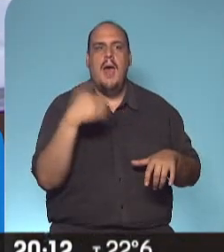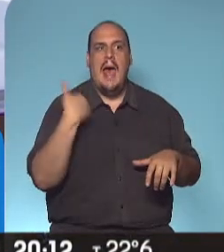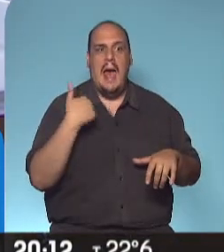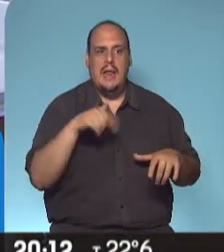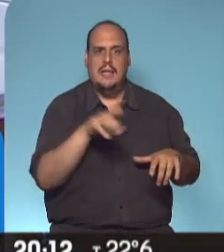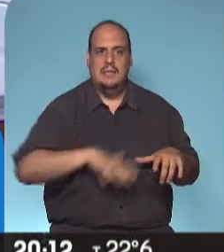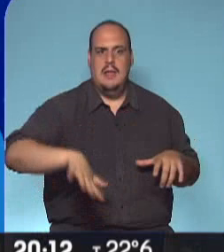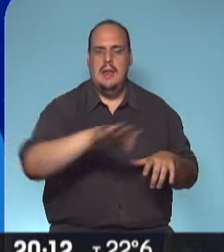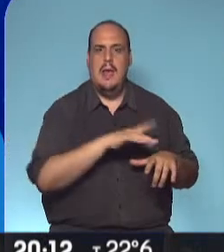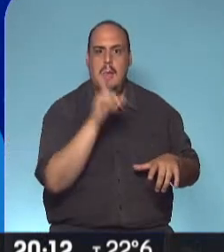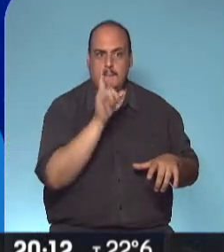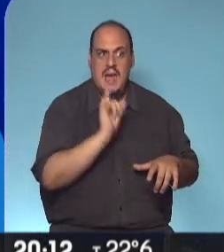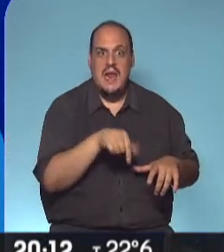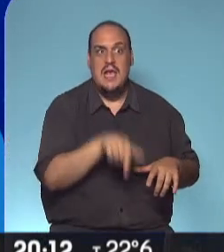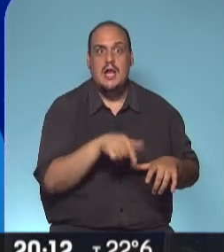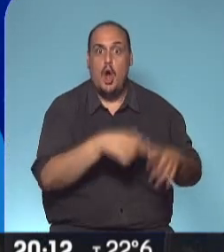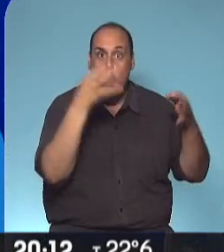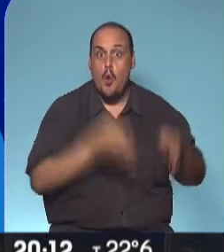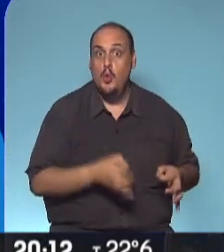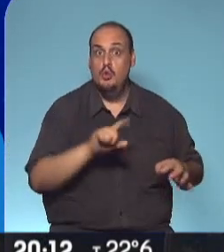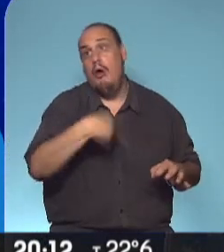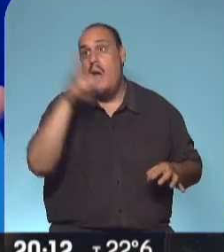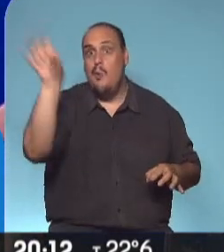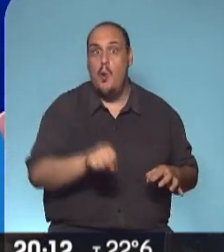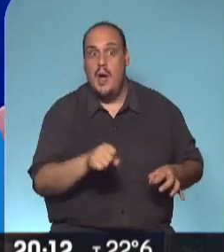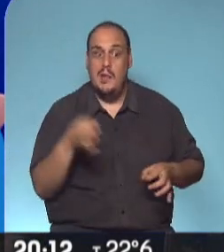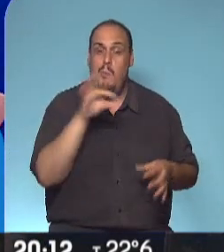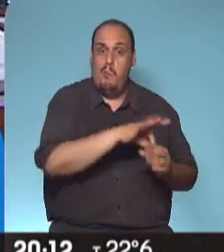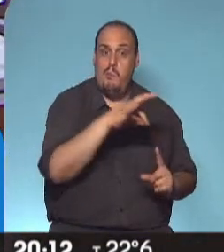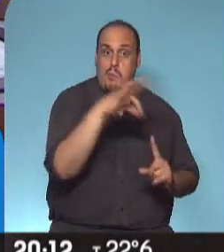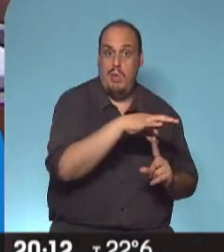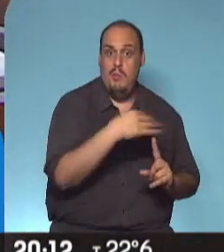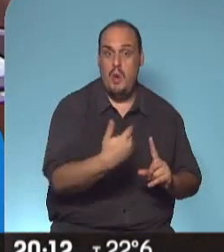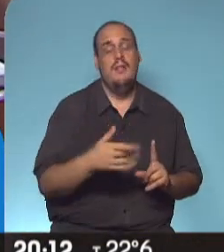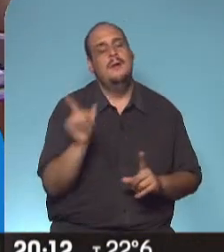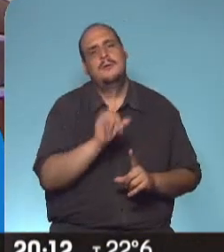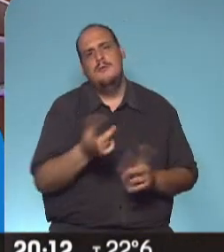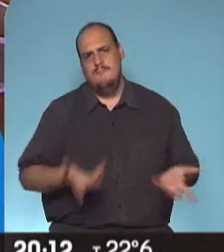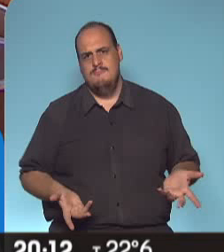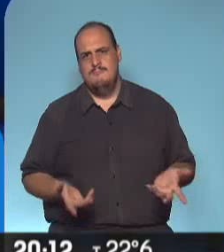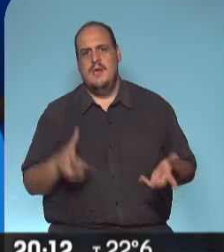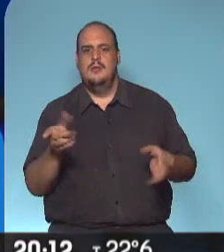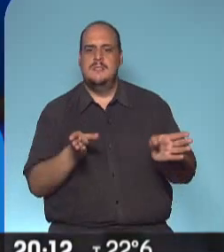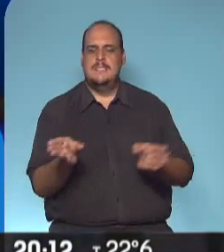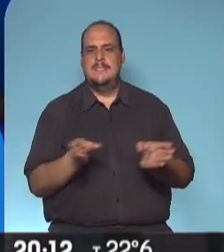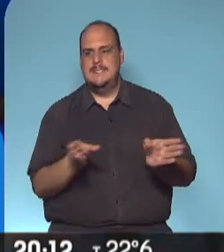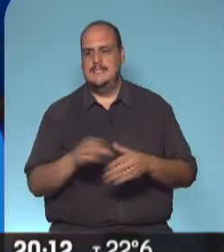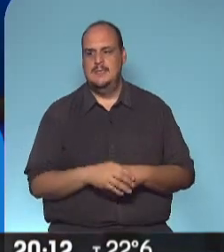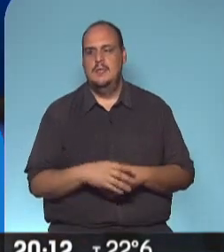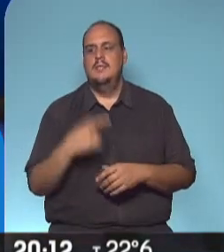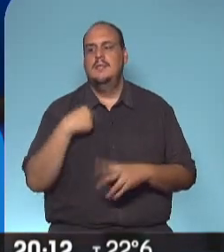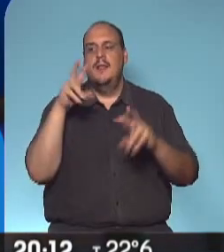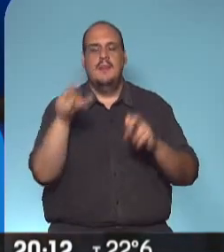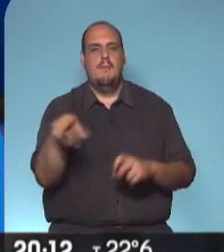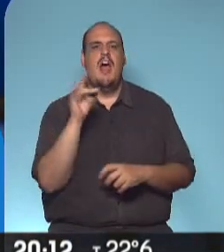zonas de riesgo otra vez aquí y si lamentablemente si quizás por allí hay que entender la unicidad si ariel además es complicado y